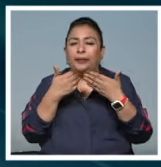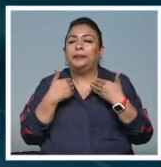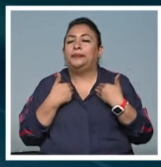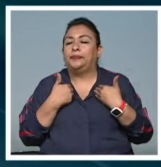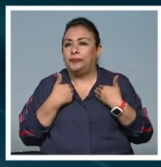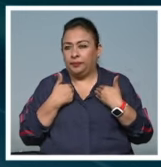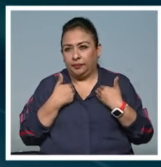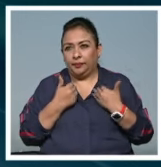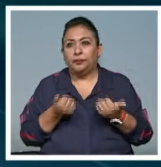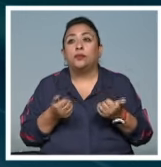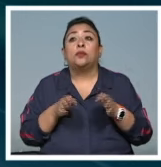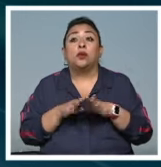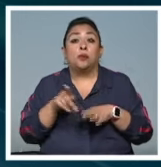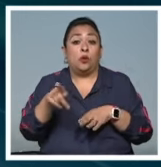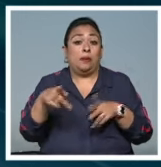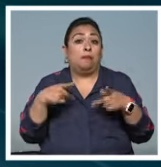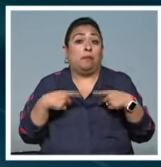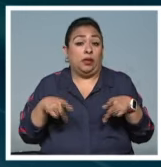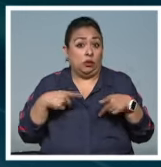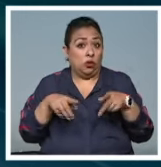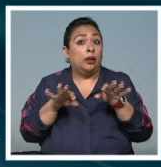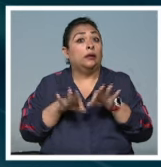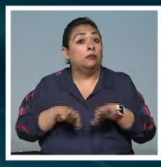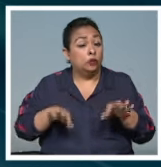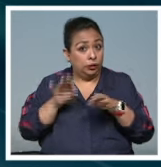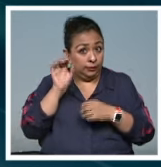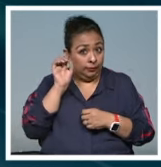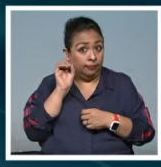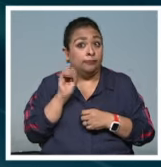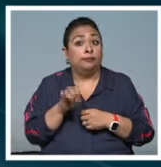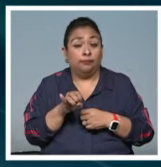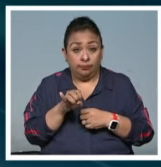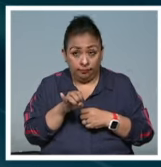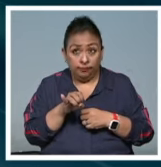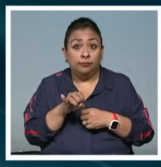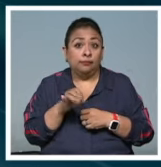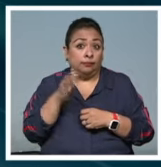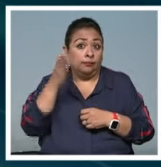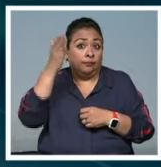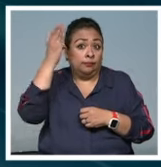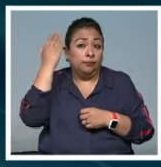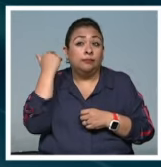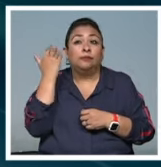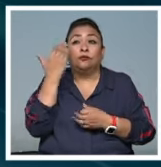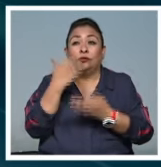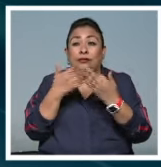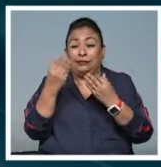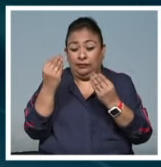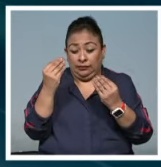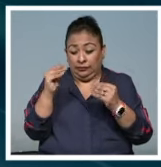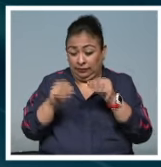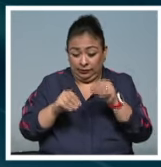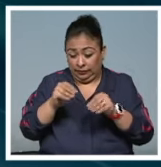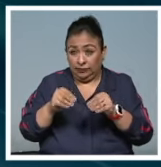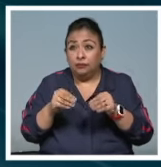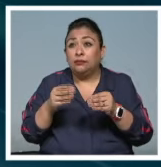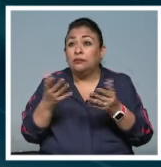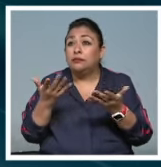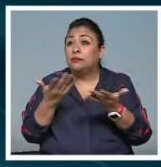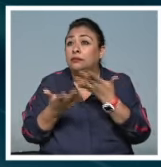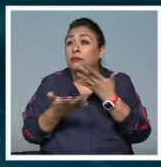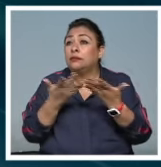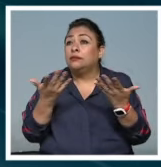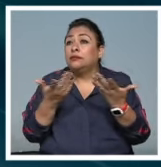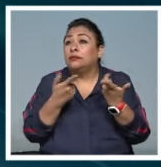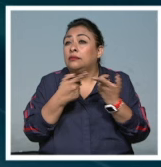entender que era un personaje importante porque todo este ajuar estaba hecho con